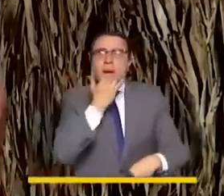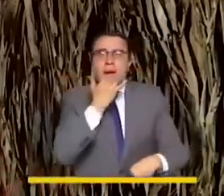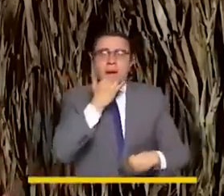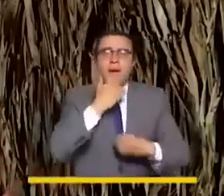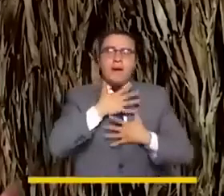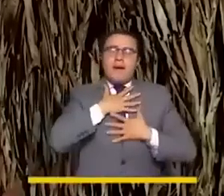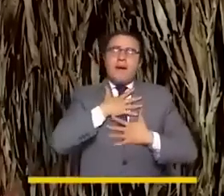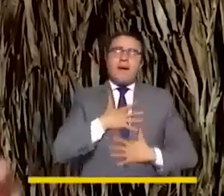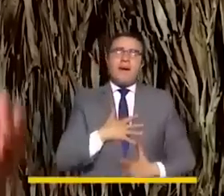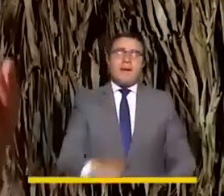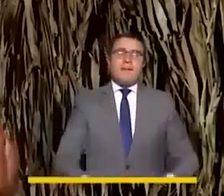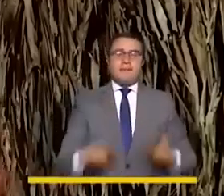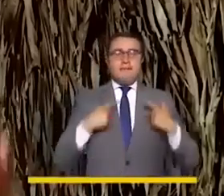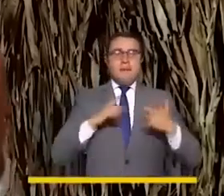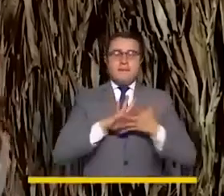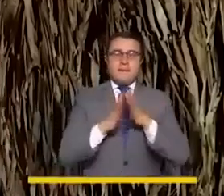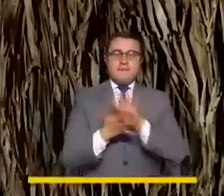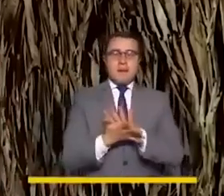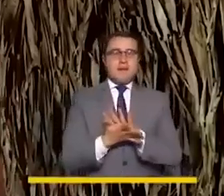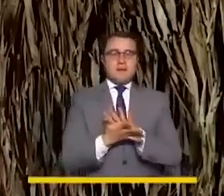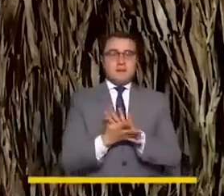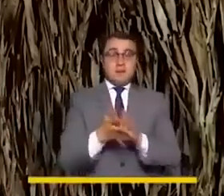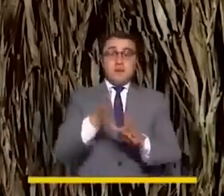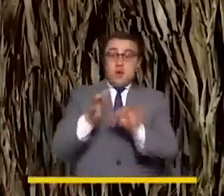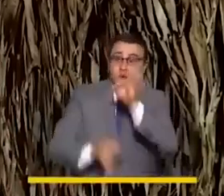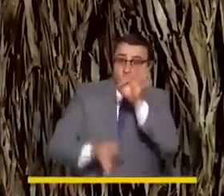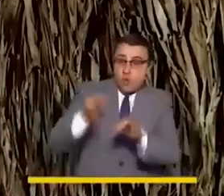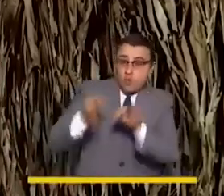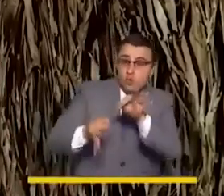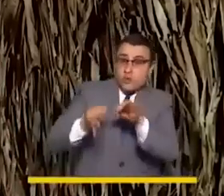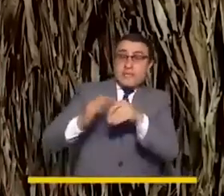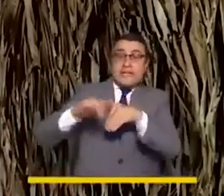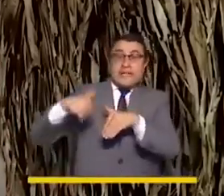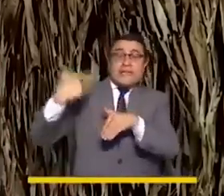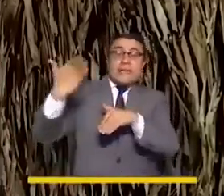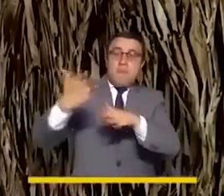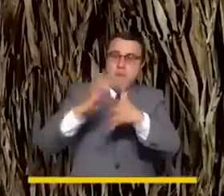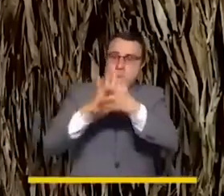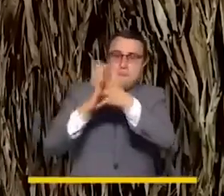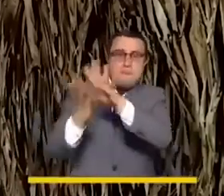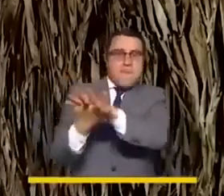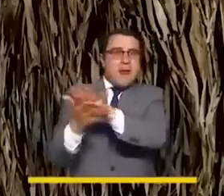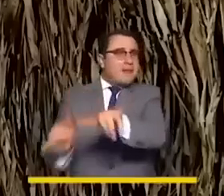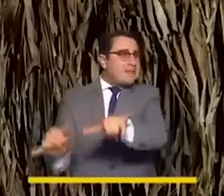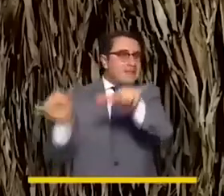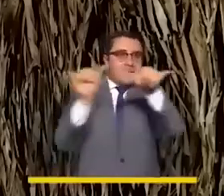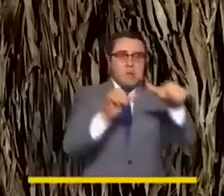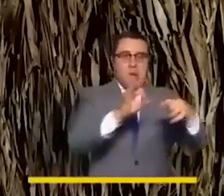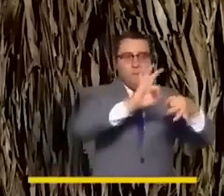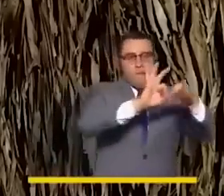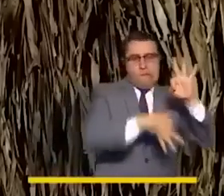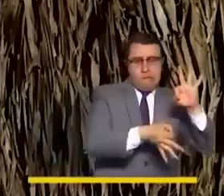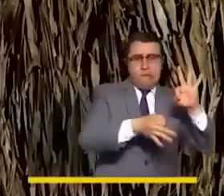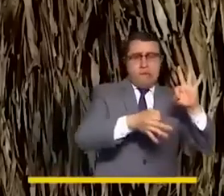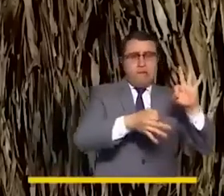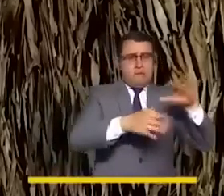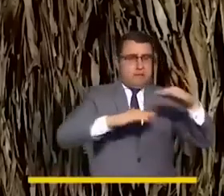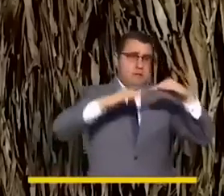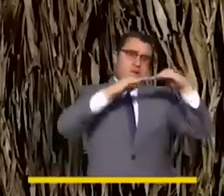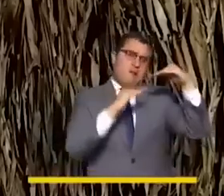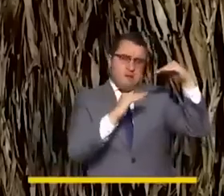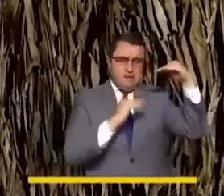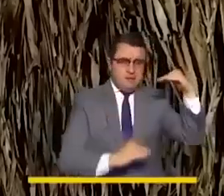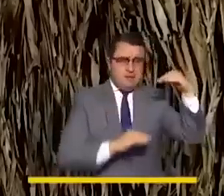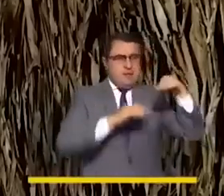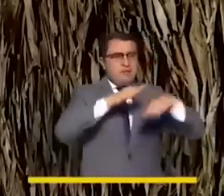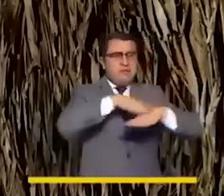La justicia es la antesala de la paz. Igual que la injusticia y la